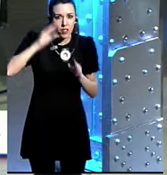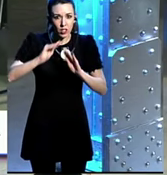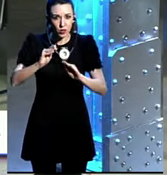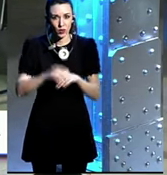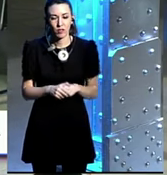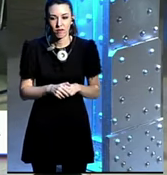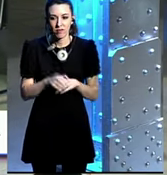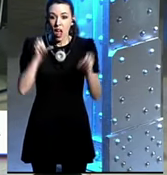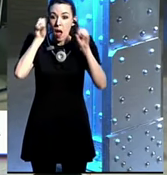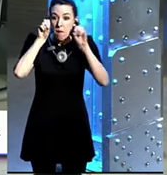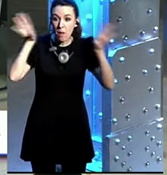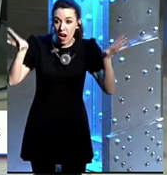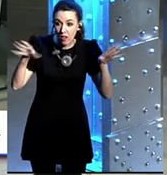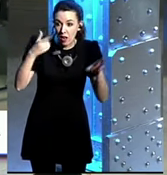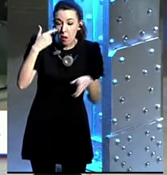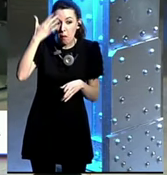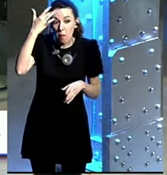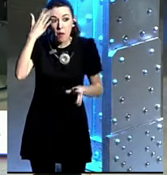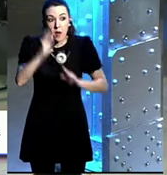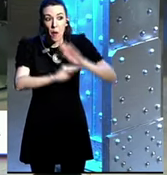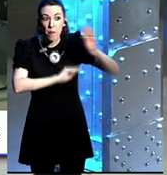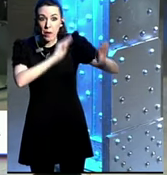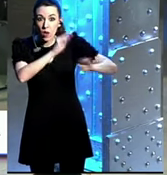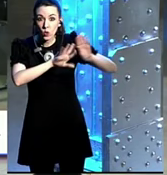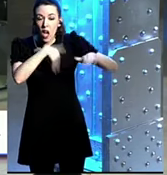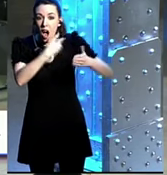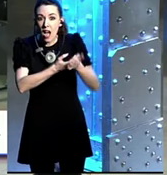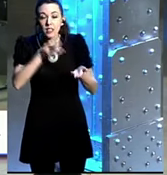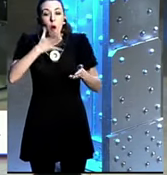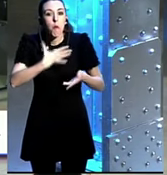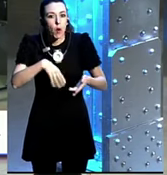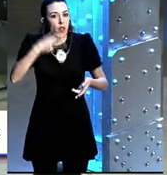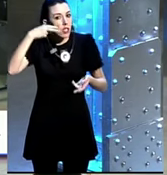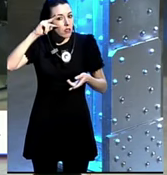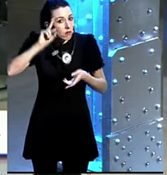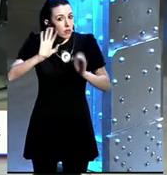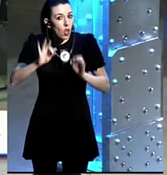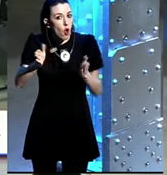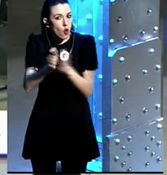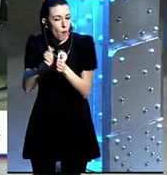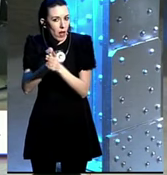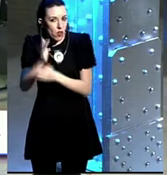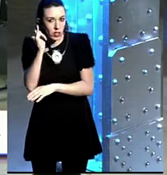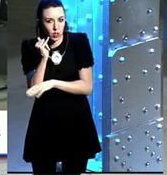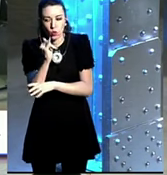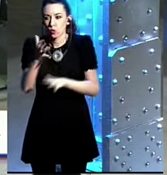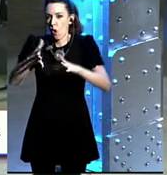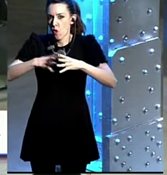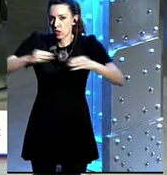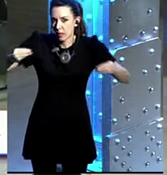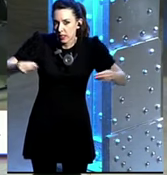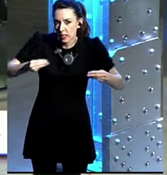Me imagino que tendréis algunas preguntas, incluso posiblemente alguna experiencia de compañeros de instituto,